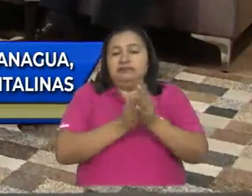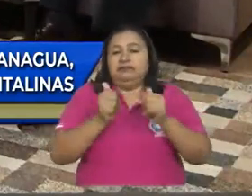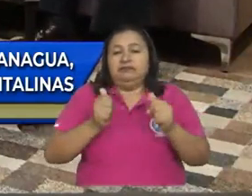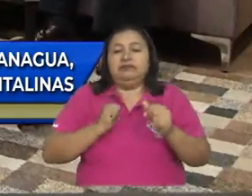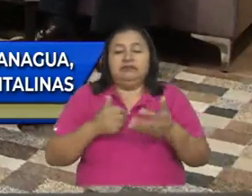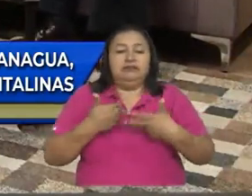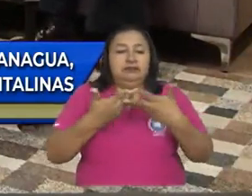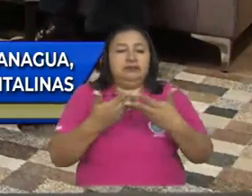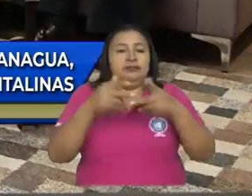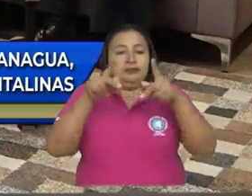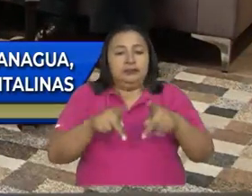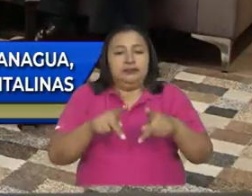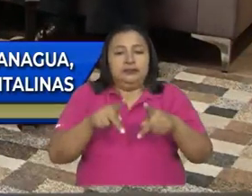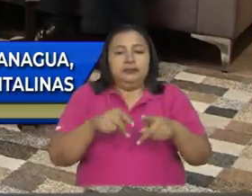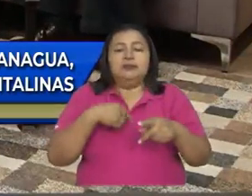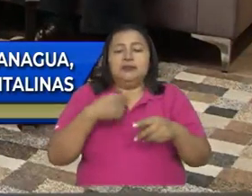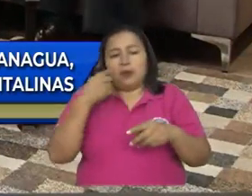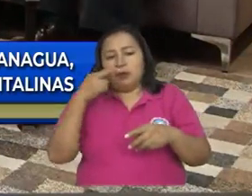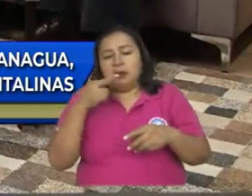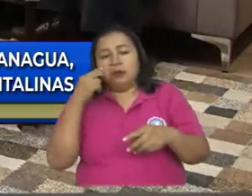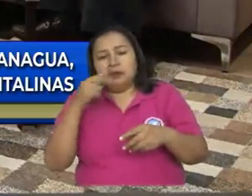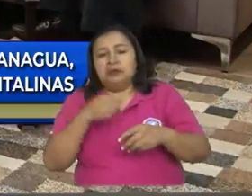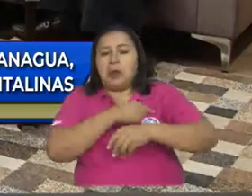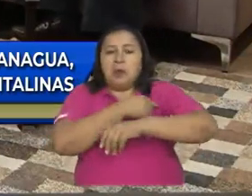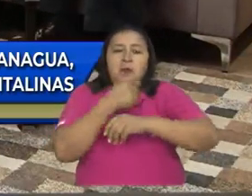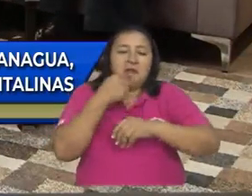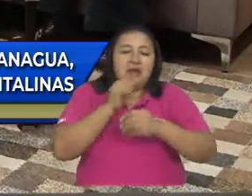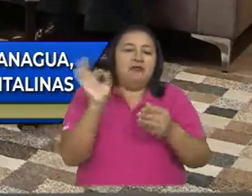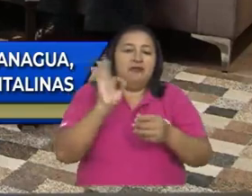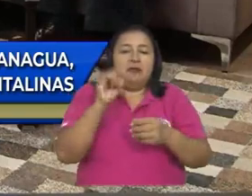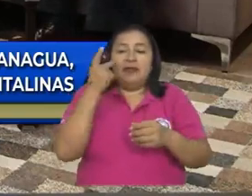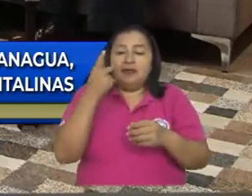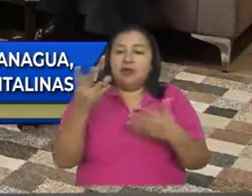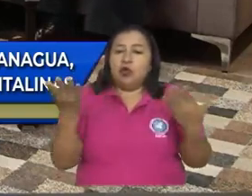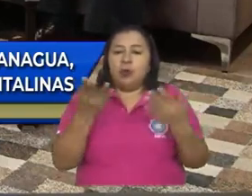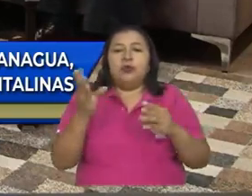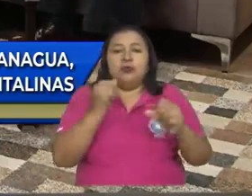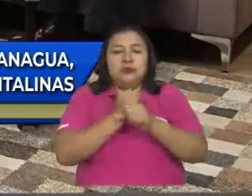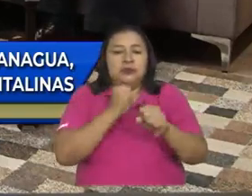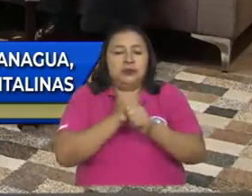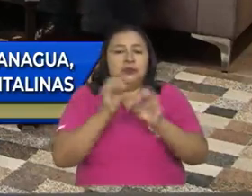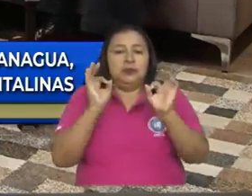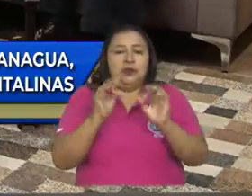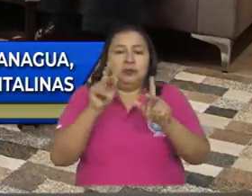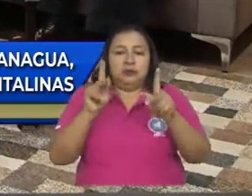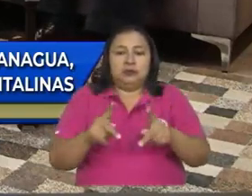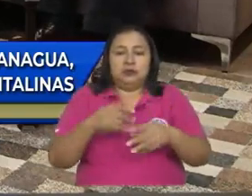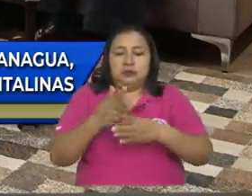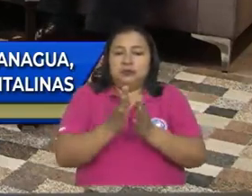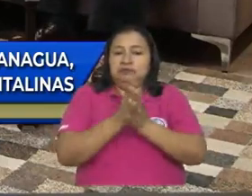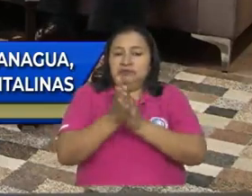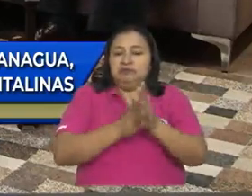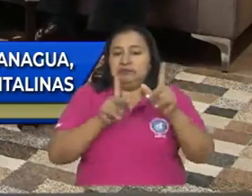a nosotros el termómetro, como digo yo, la forma de medir es cómo estamos trabajando, y la gente está muy